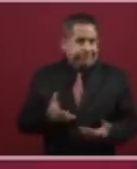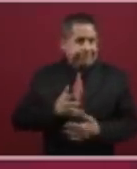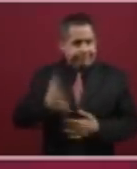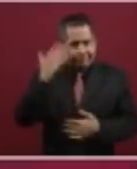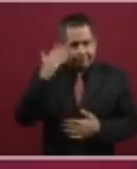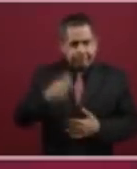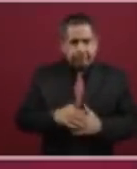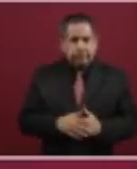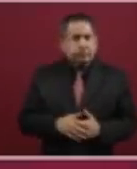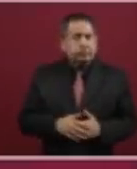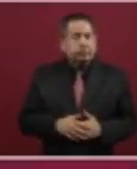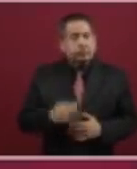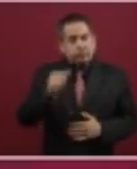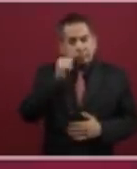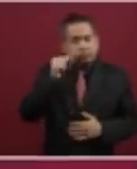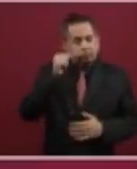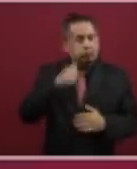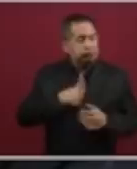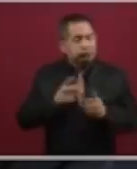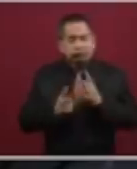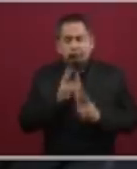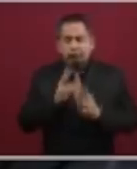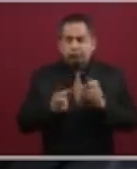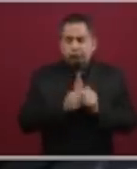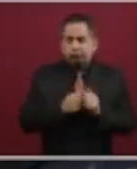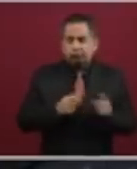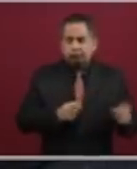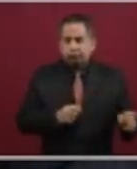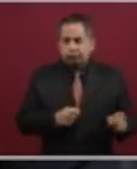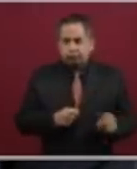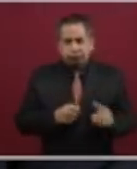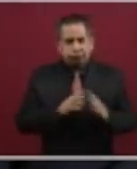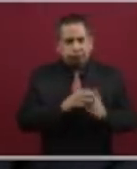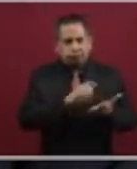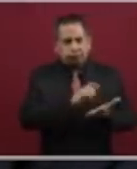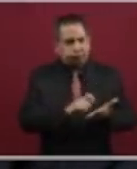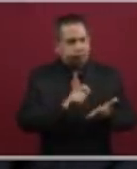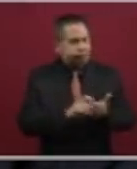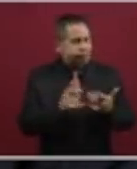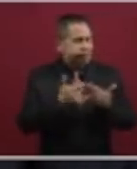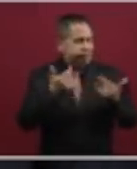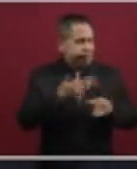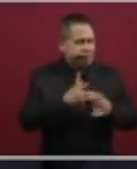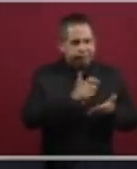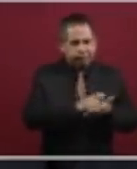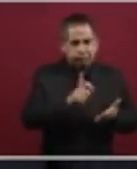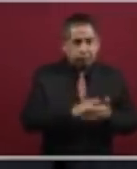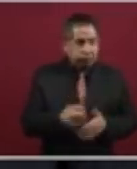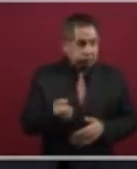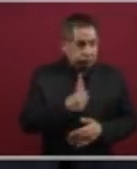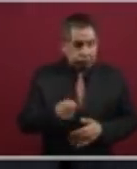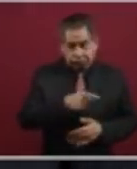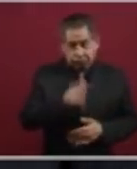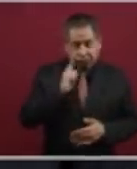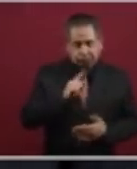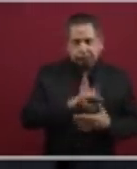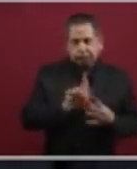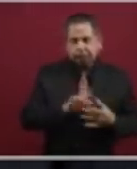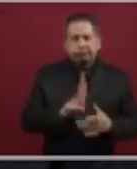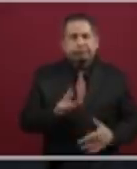Ayer hablaba yo con una literata historiadora de primera,